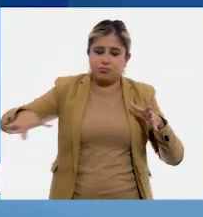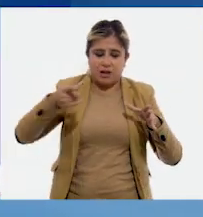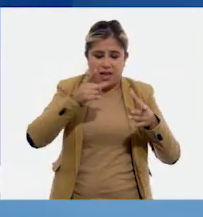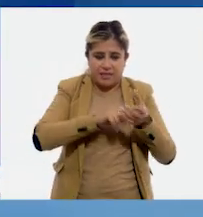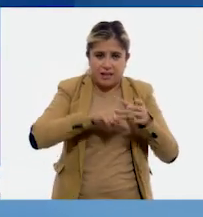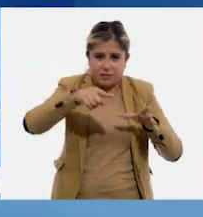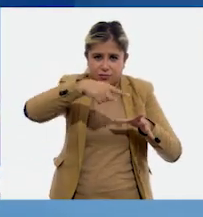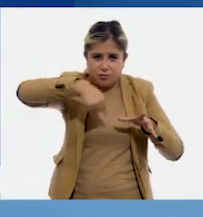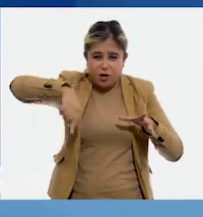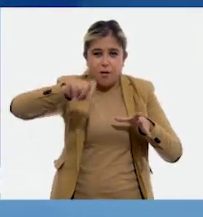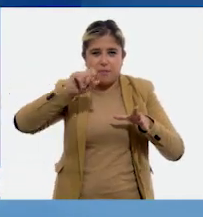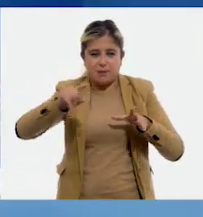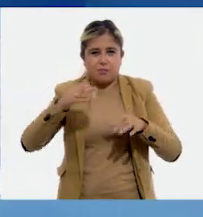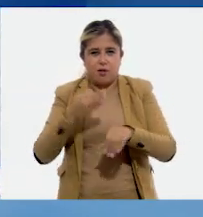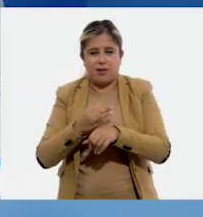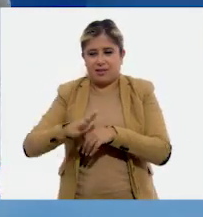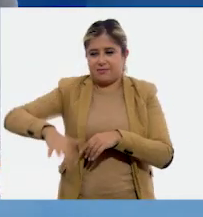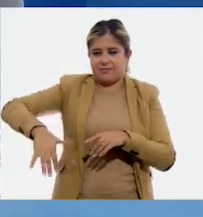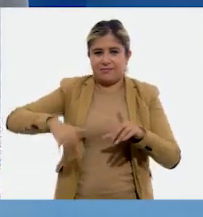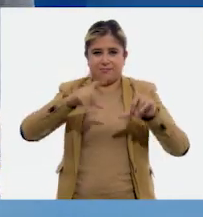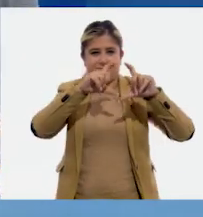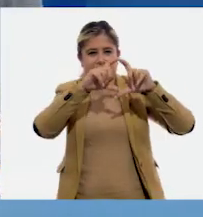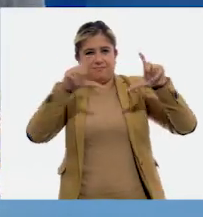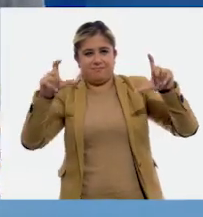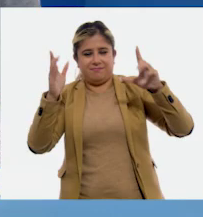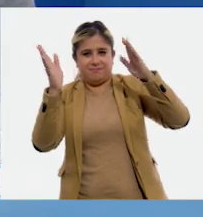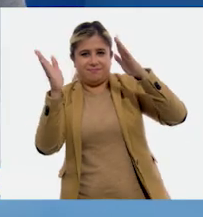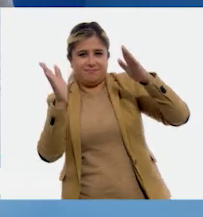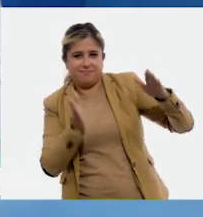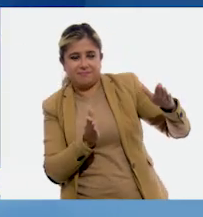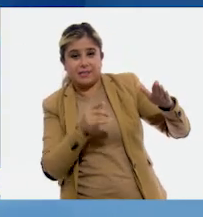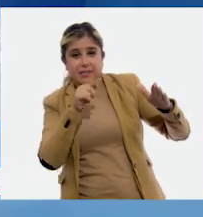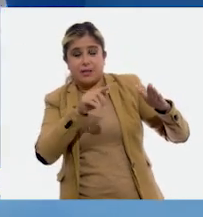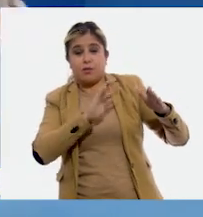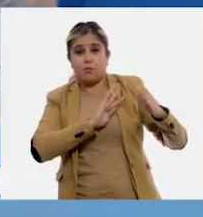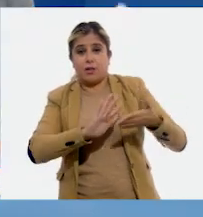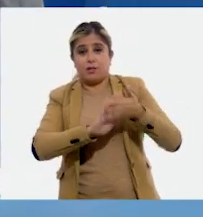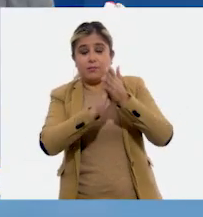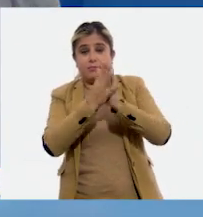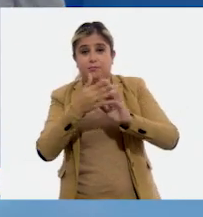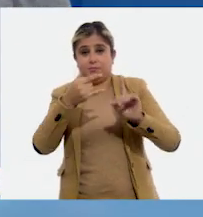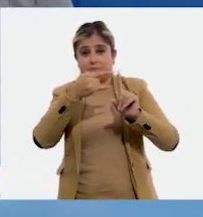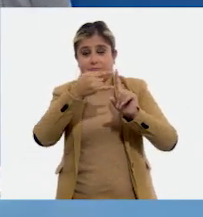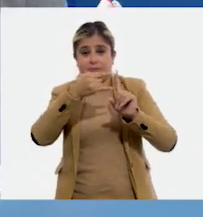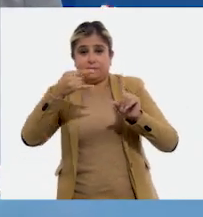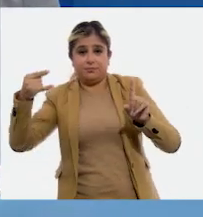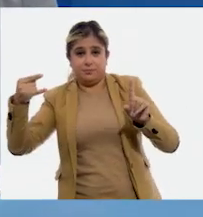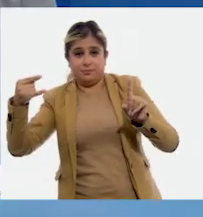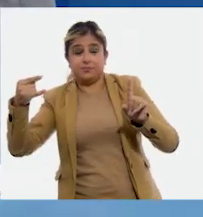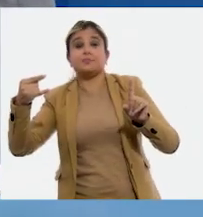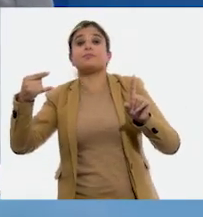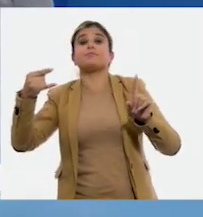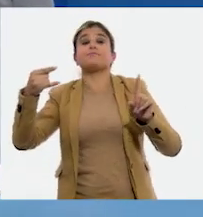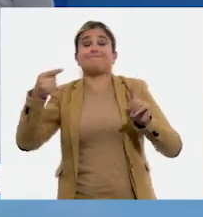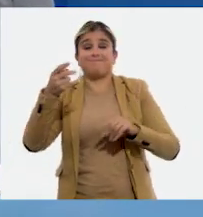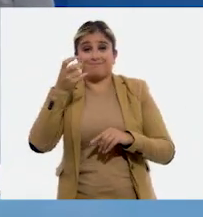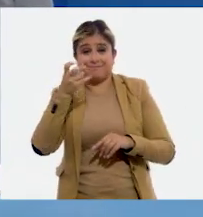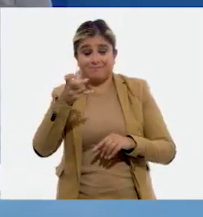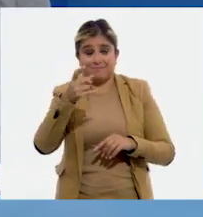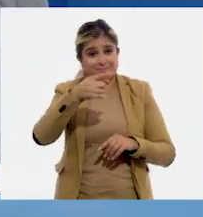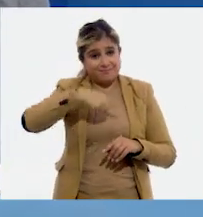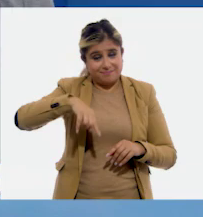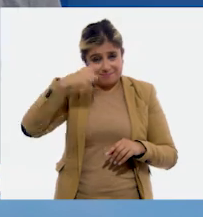la del romboide, y que un romboide puede transformarse en un rectángulo y que por eso,